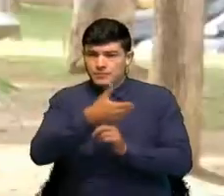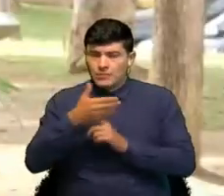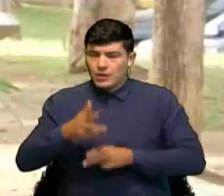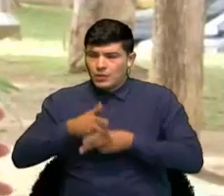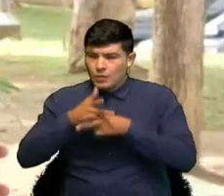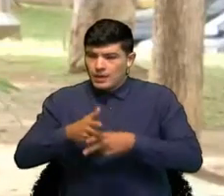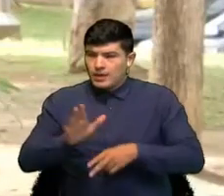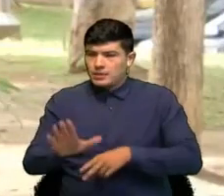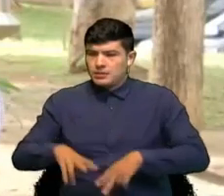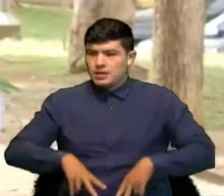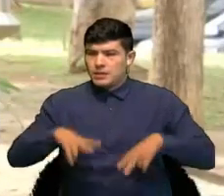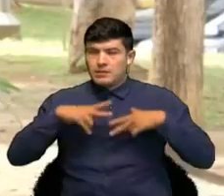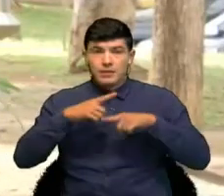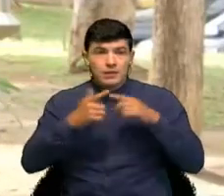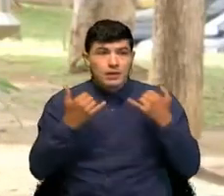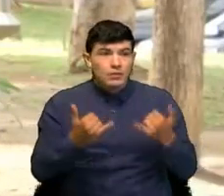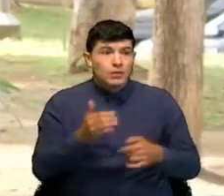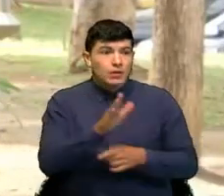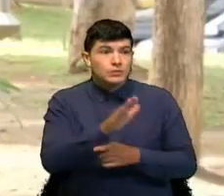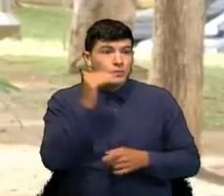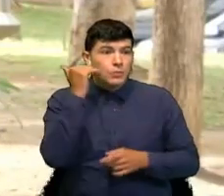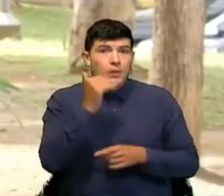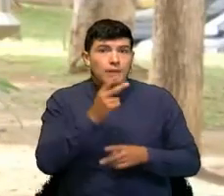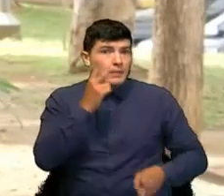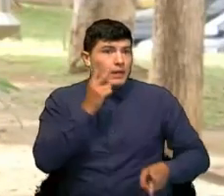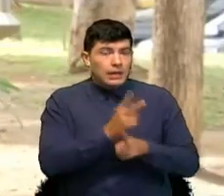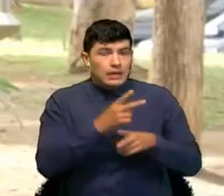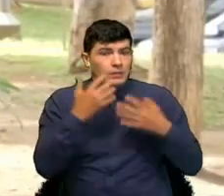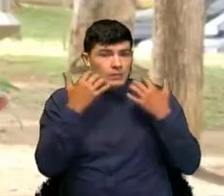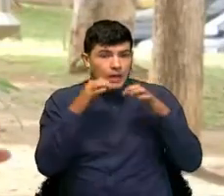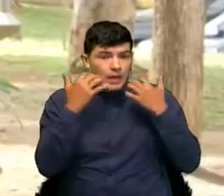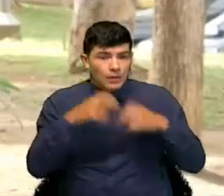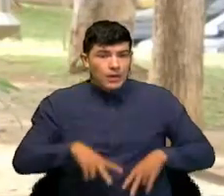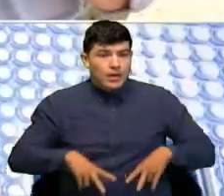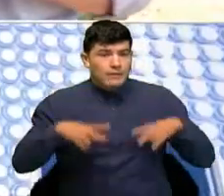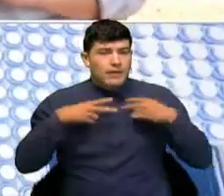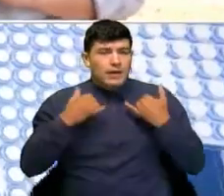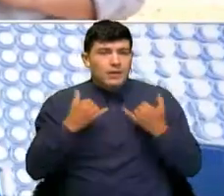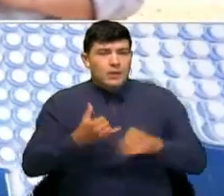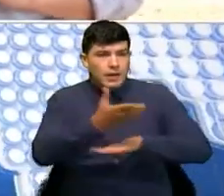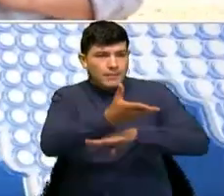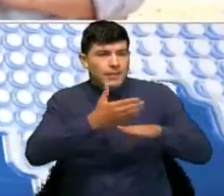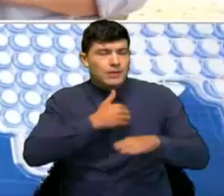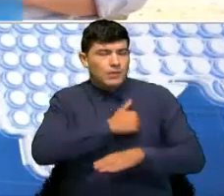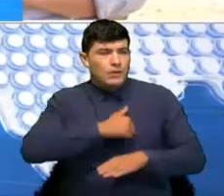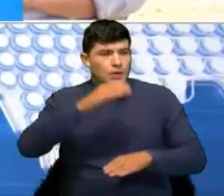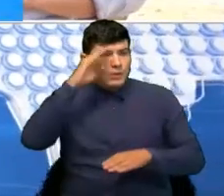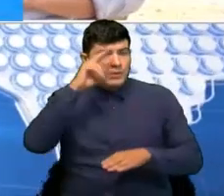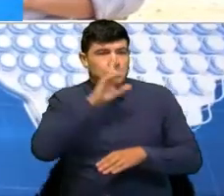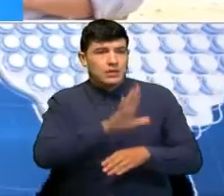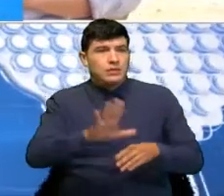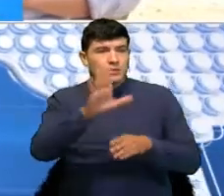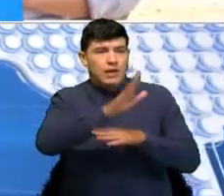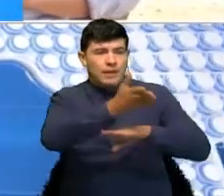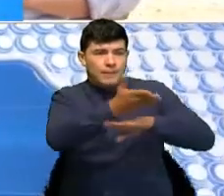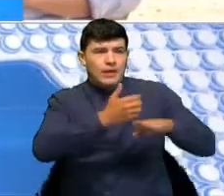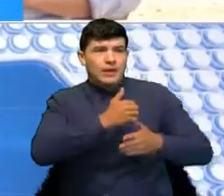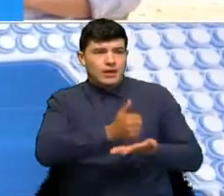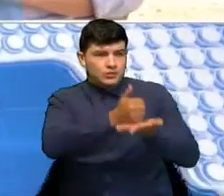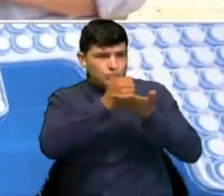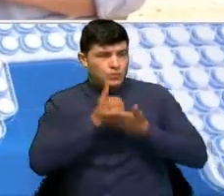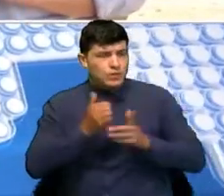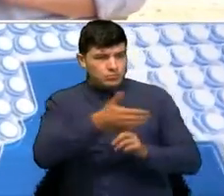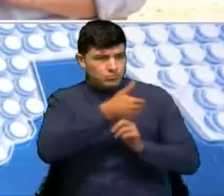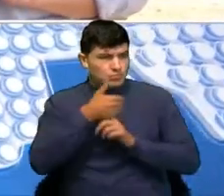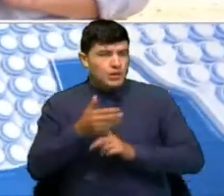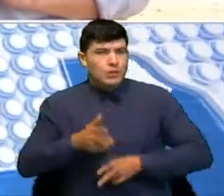ahora esta mujer pues teme por su vida y pide a las autoridades que le ayuden a protegerse esto por el momento continúan ustedes con